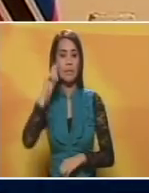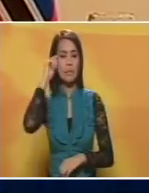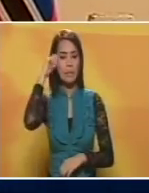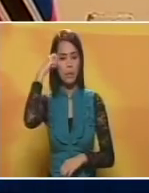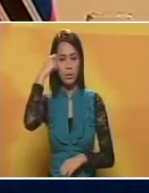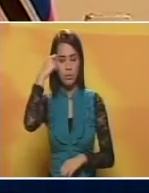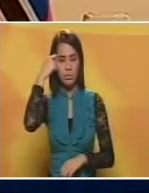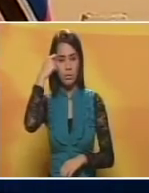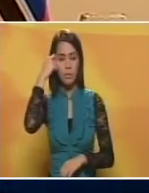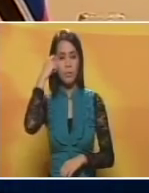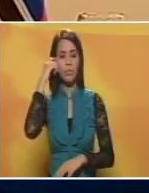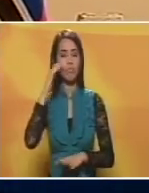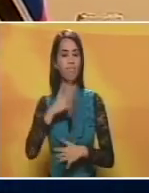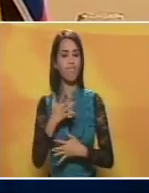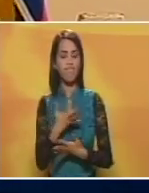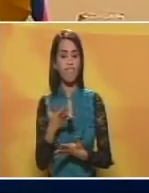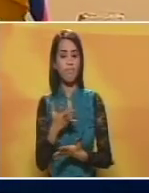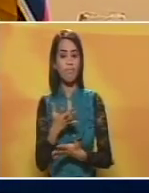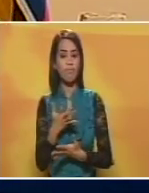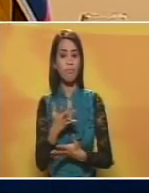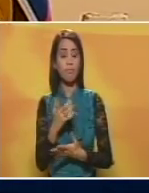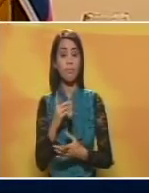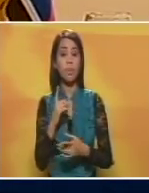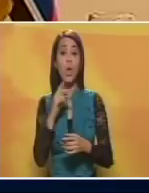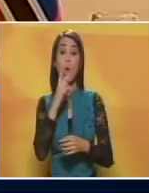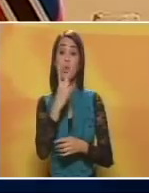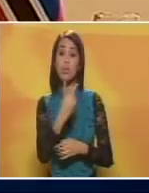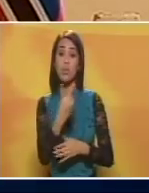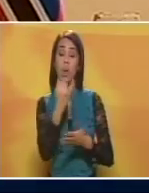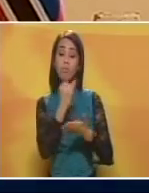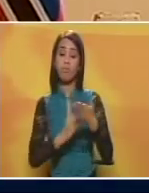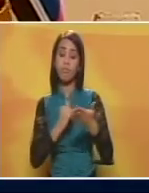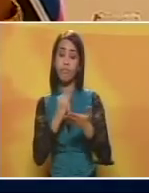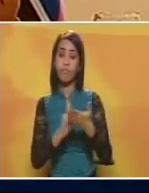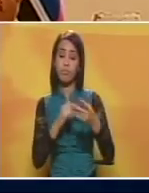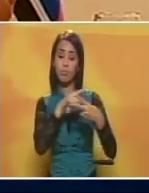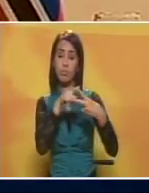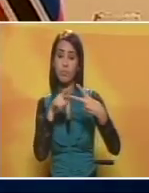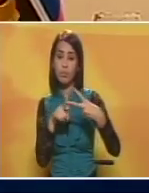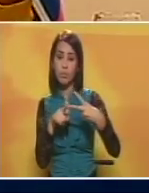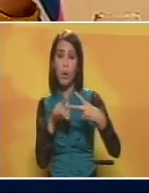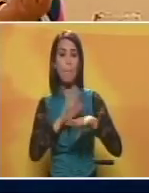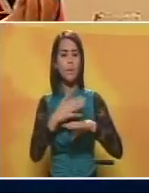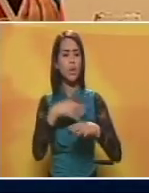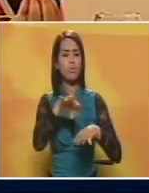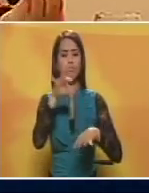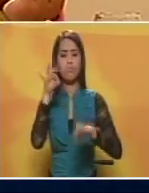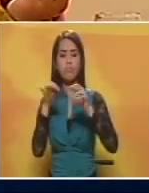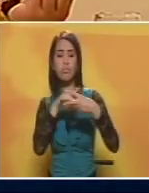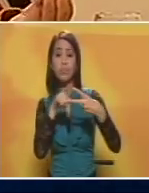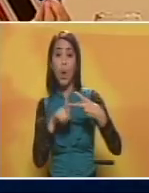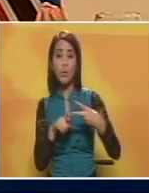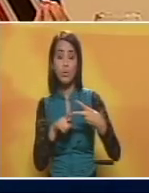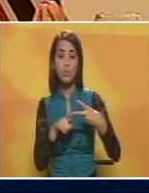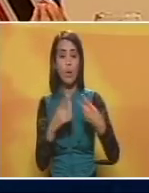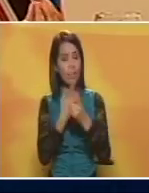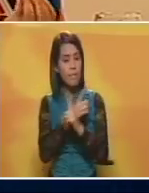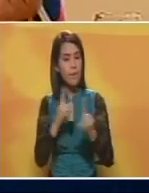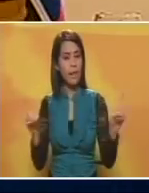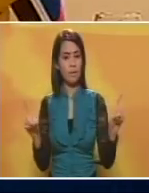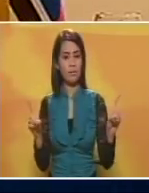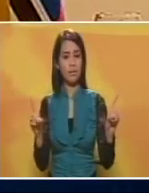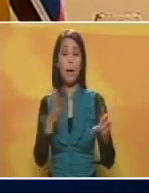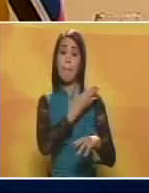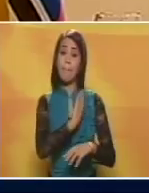Recordemos que tenemos dos registros porque son dos elecciones, dos tipos de elecciones diferentes.